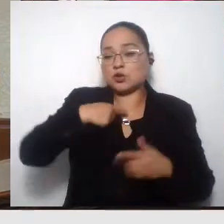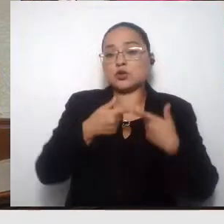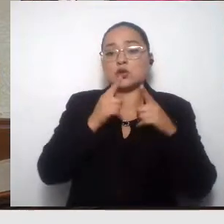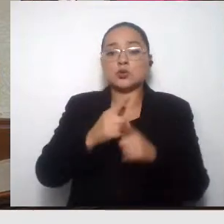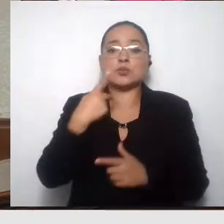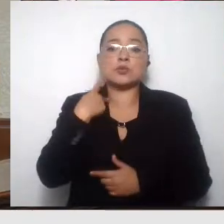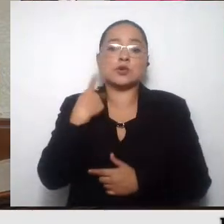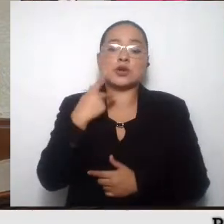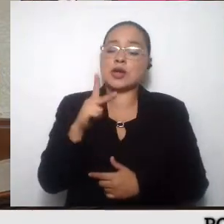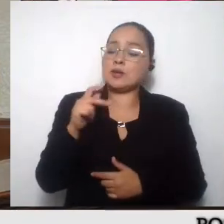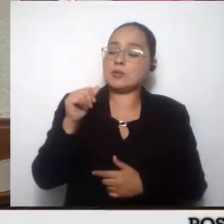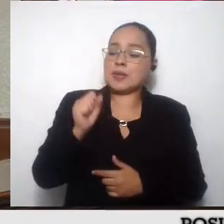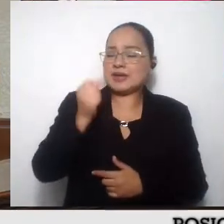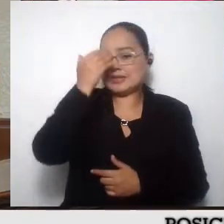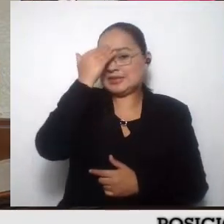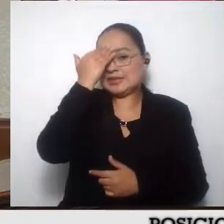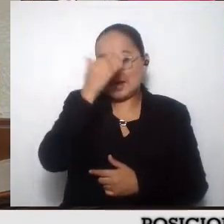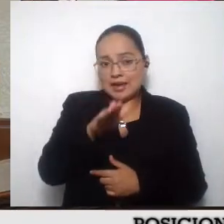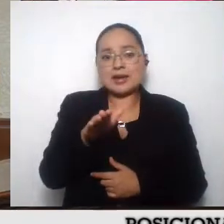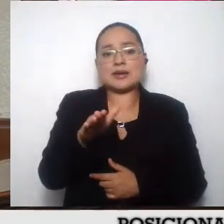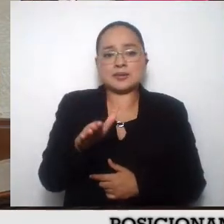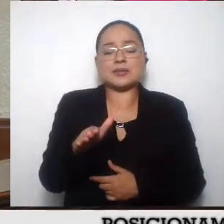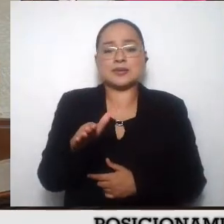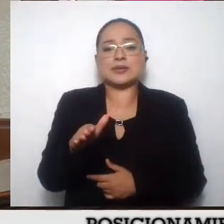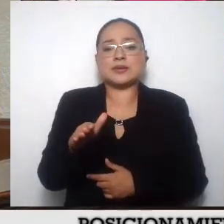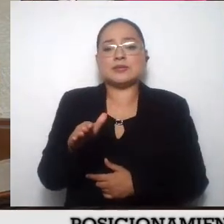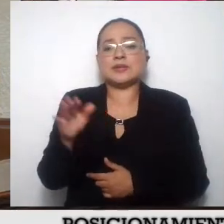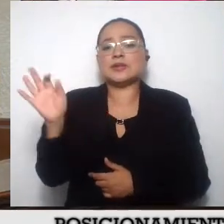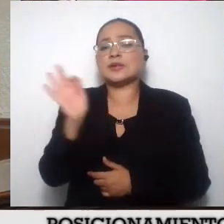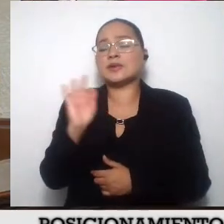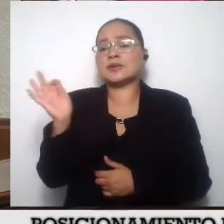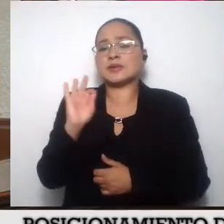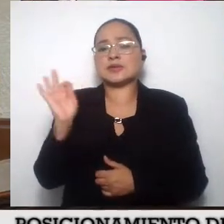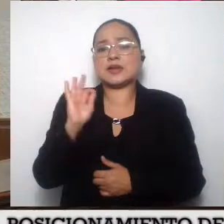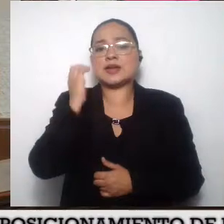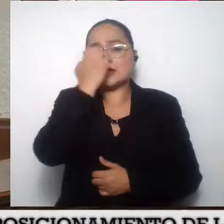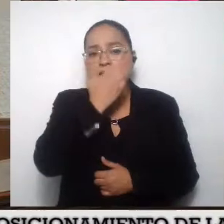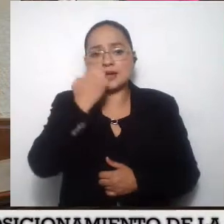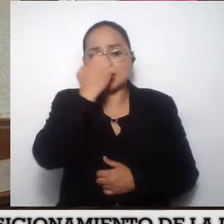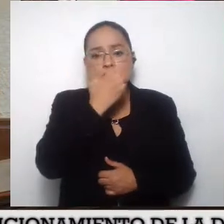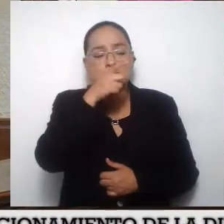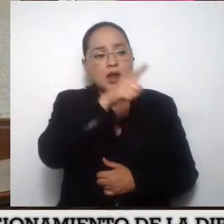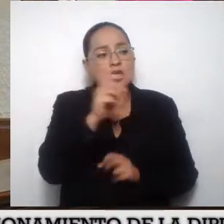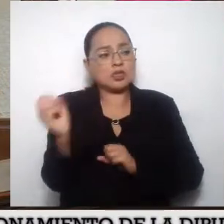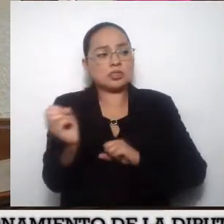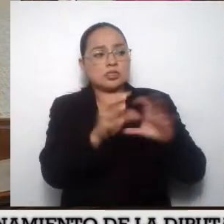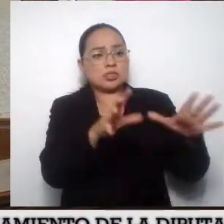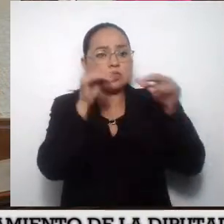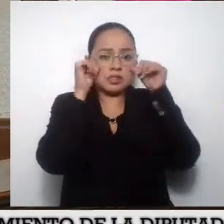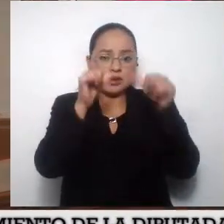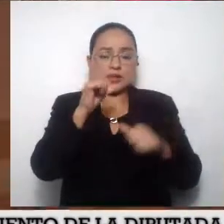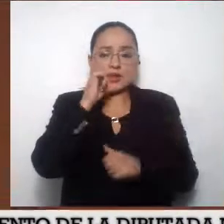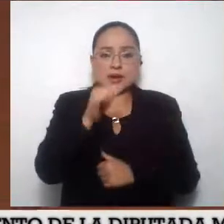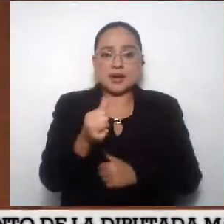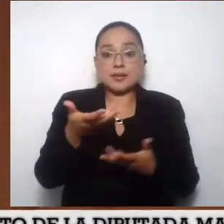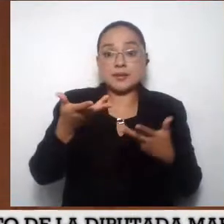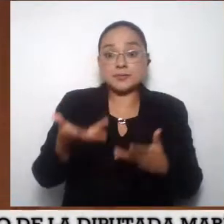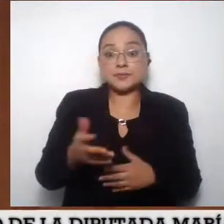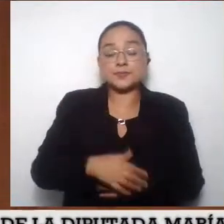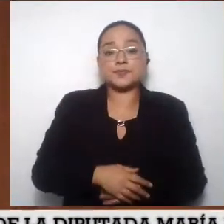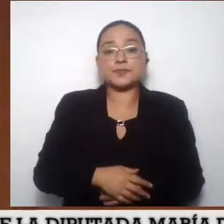estamos conscientes que mientras que las escuelas están abandonadas, por más que se invierta en